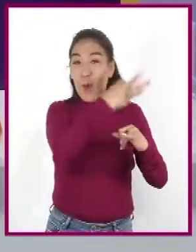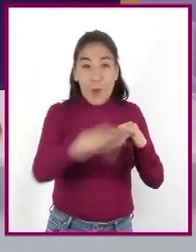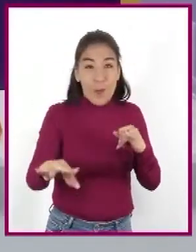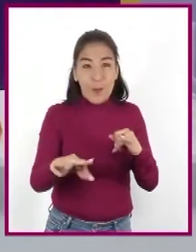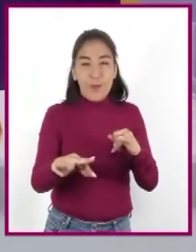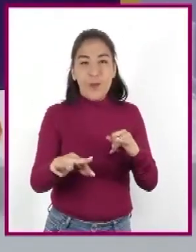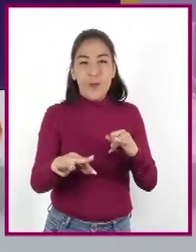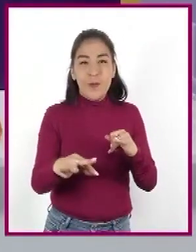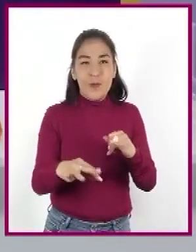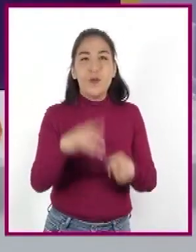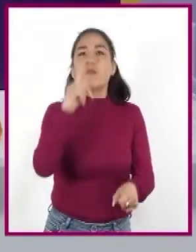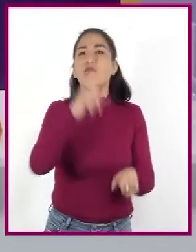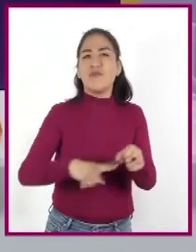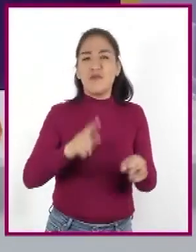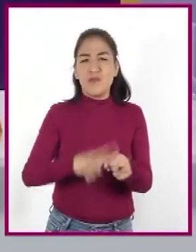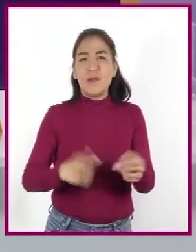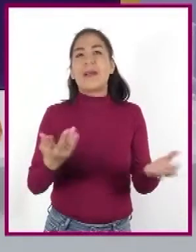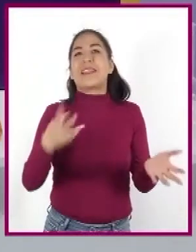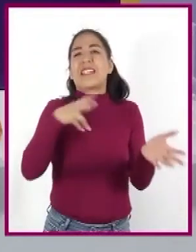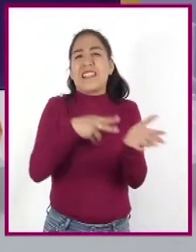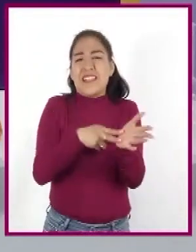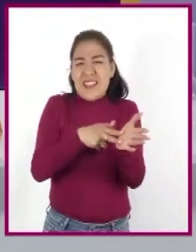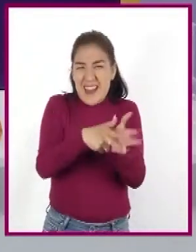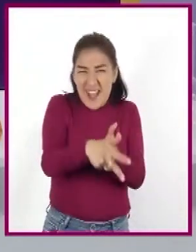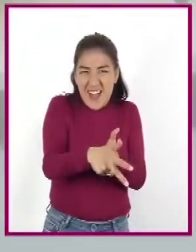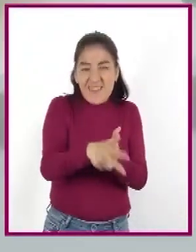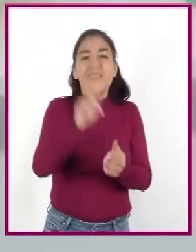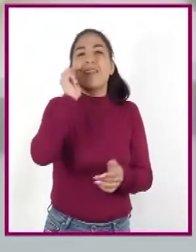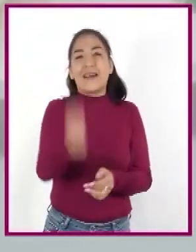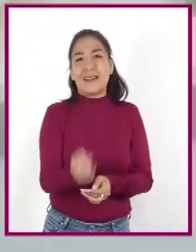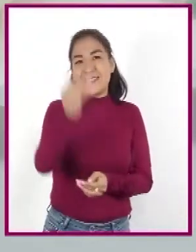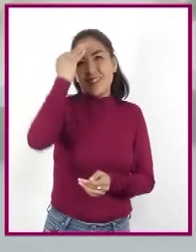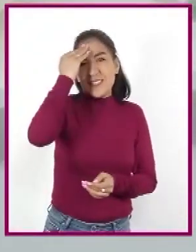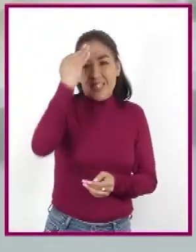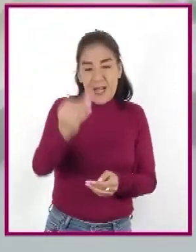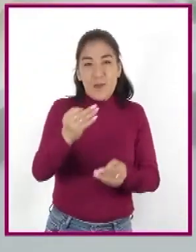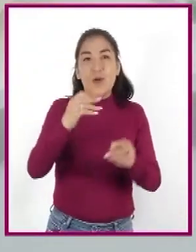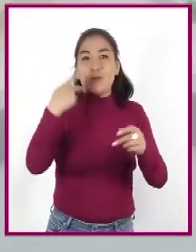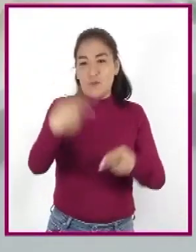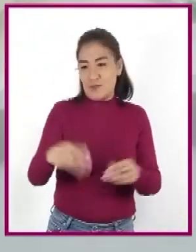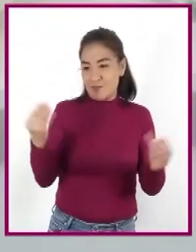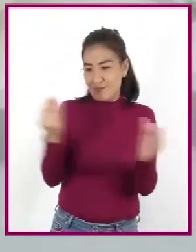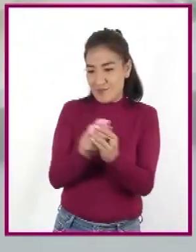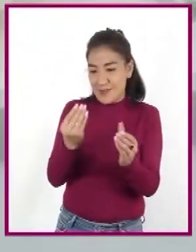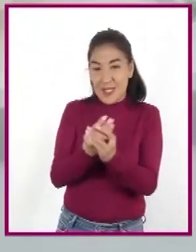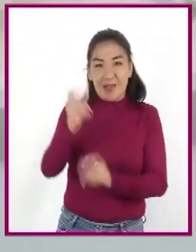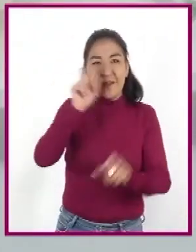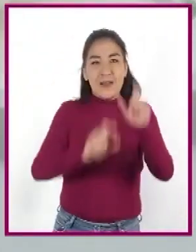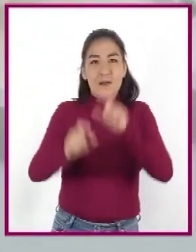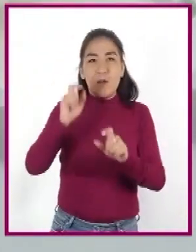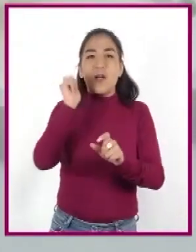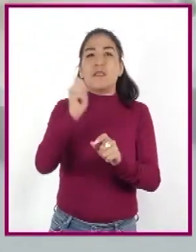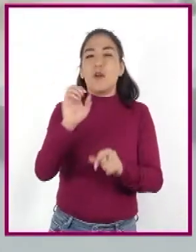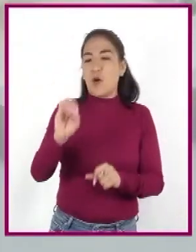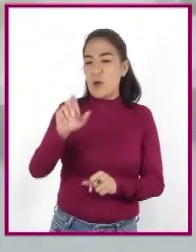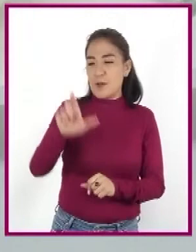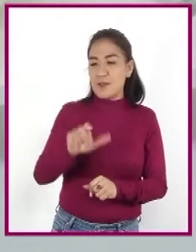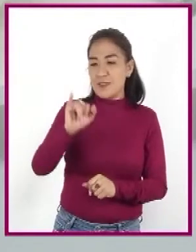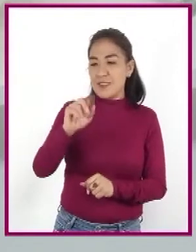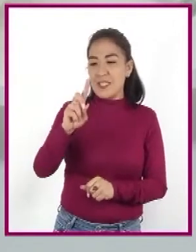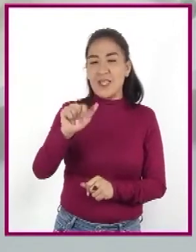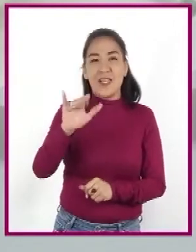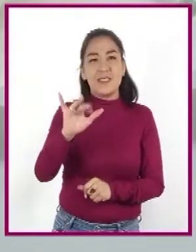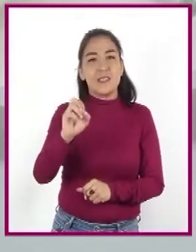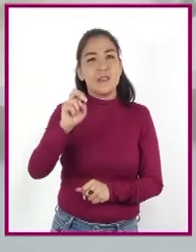finalmente adquiere un color negro, producto de las reacciones químicas que suceden por la oxidación del